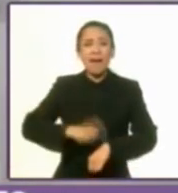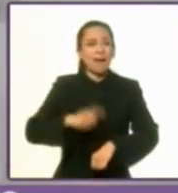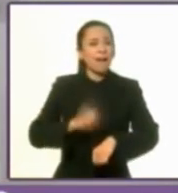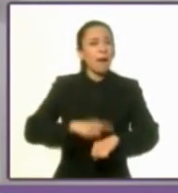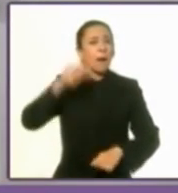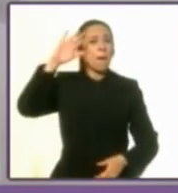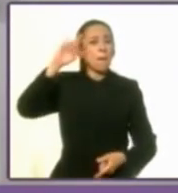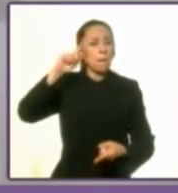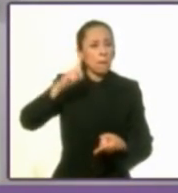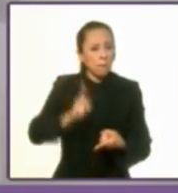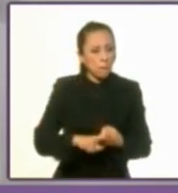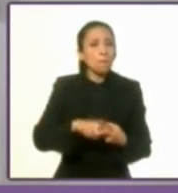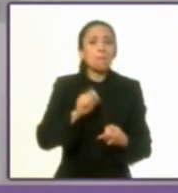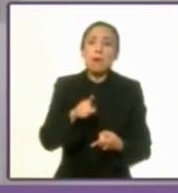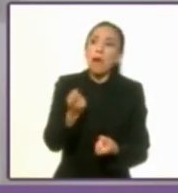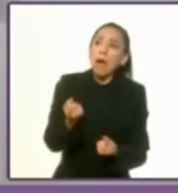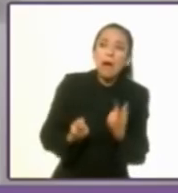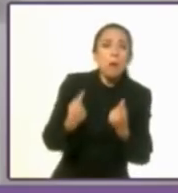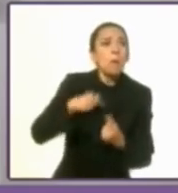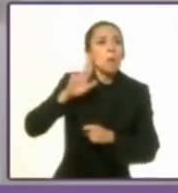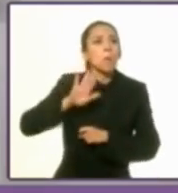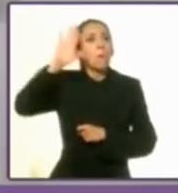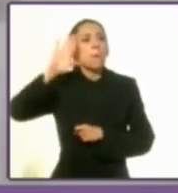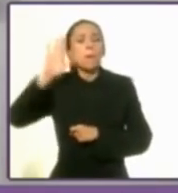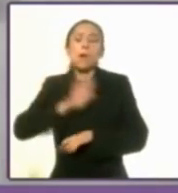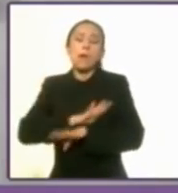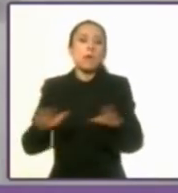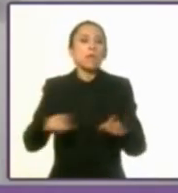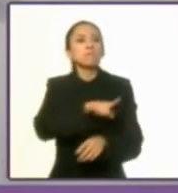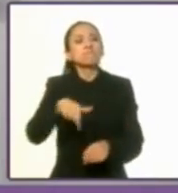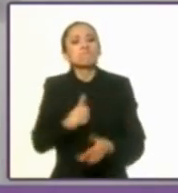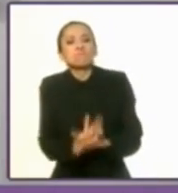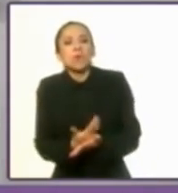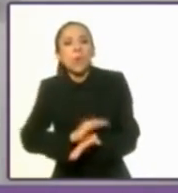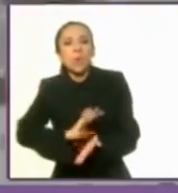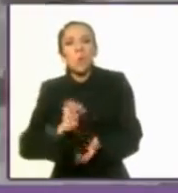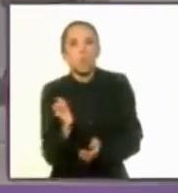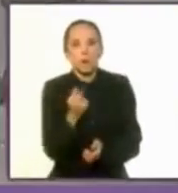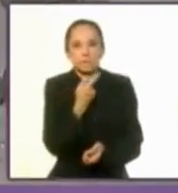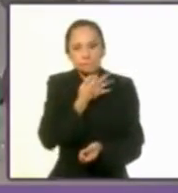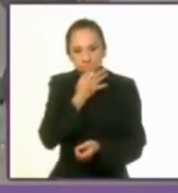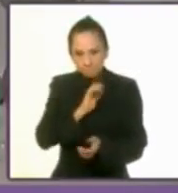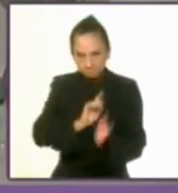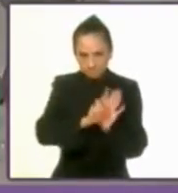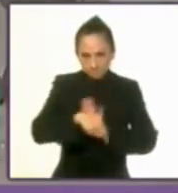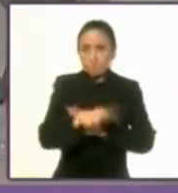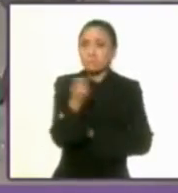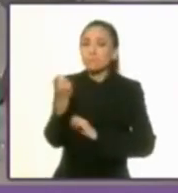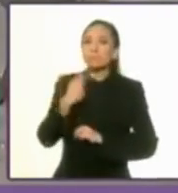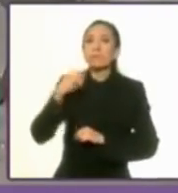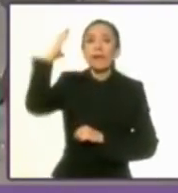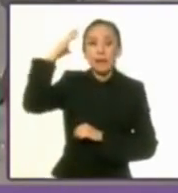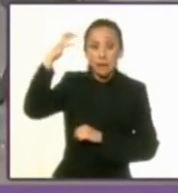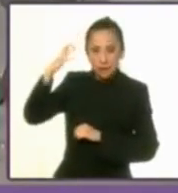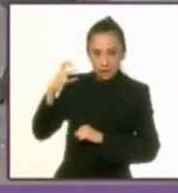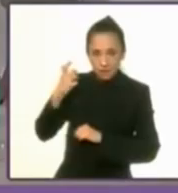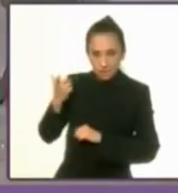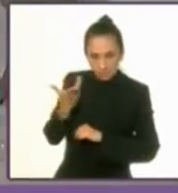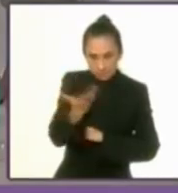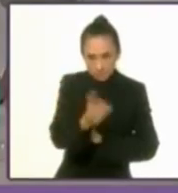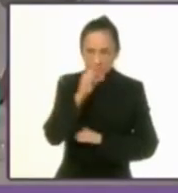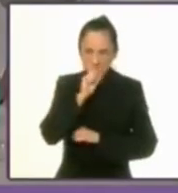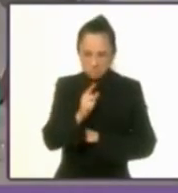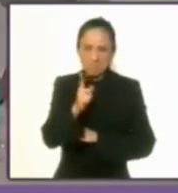casi no piden el uso de la palabra se reserva en los últimos segundos le ha pedido claudia sheinbaum de la cual la candidatura